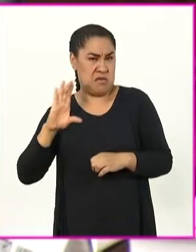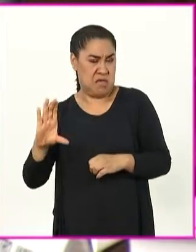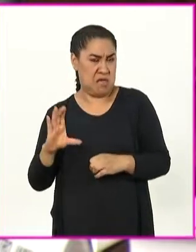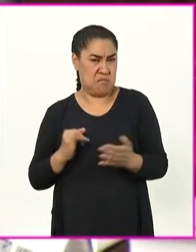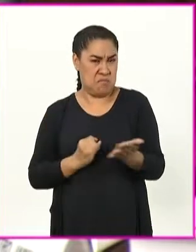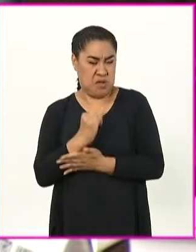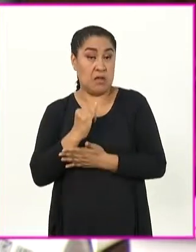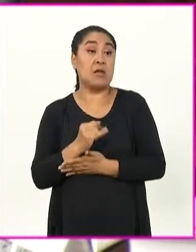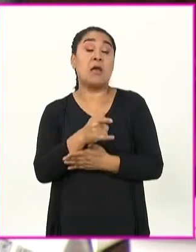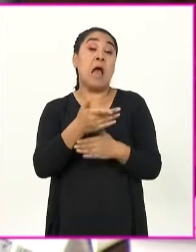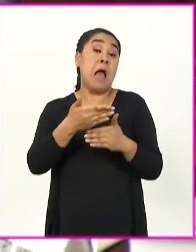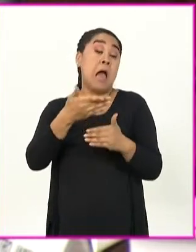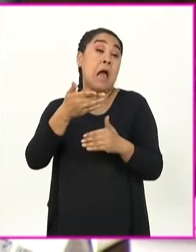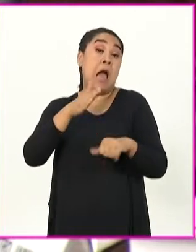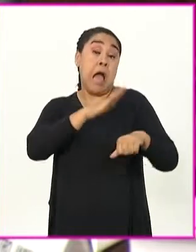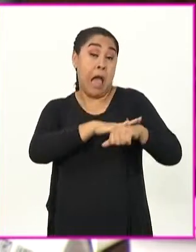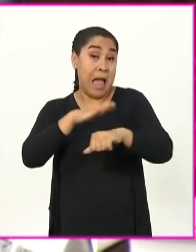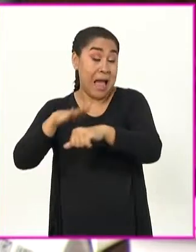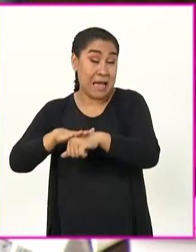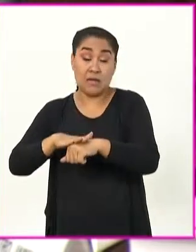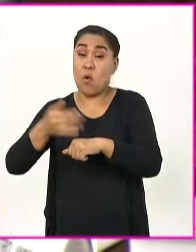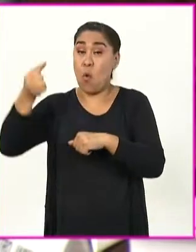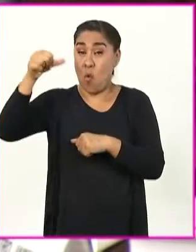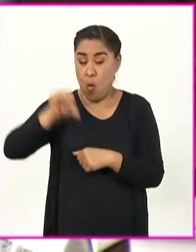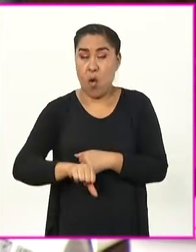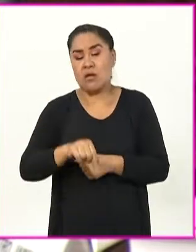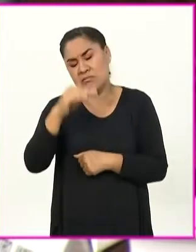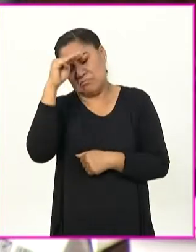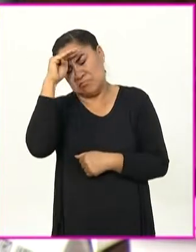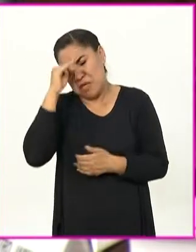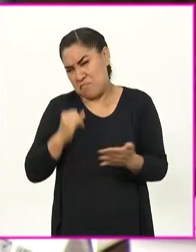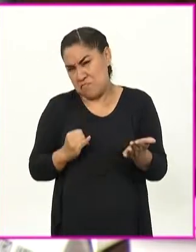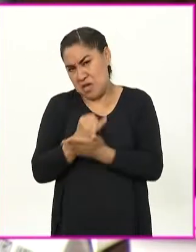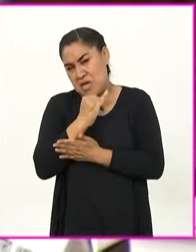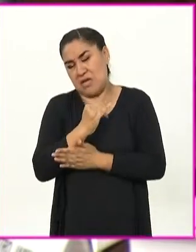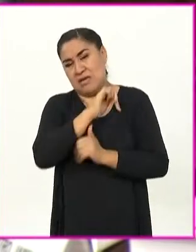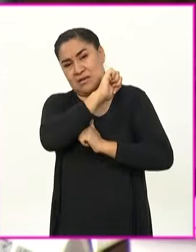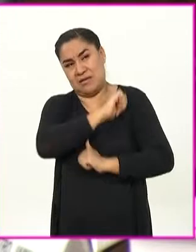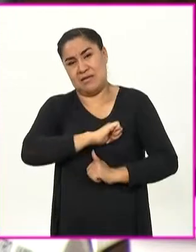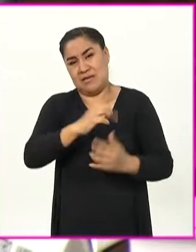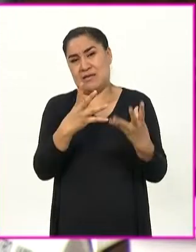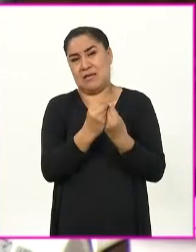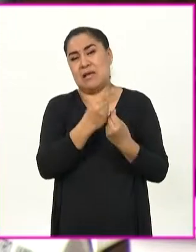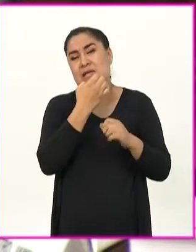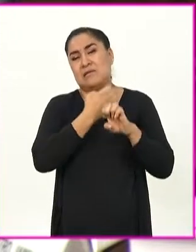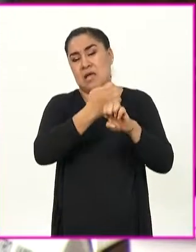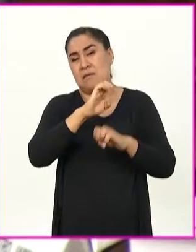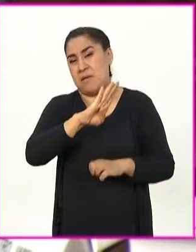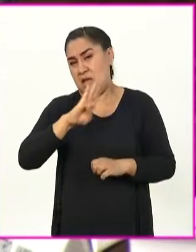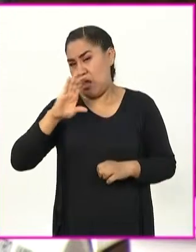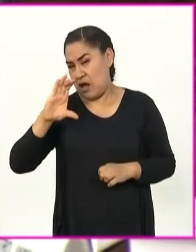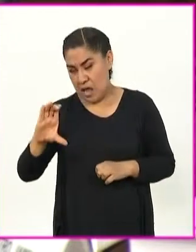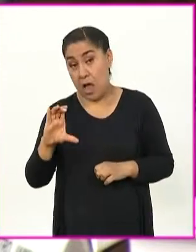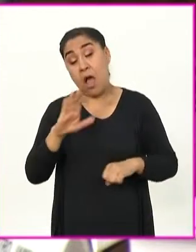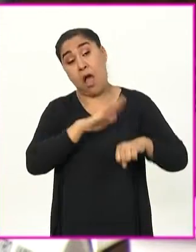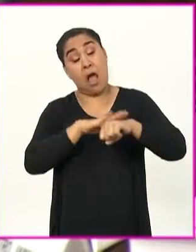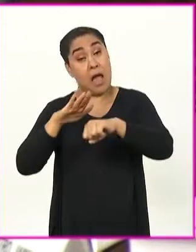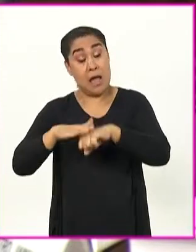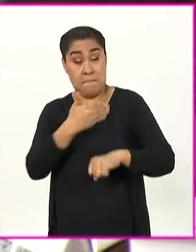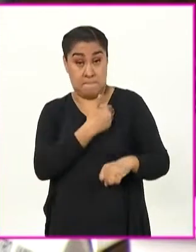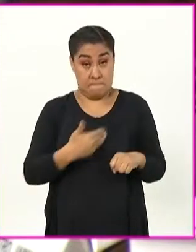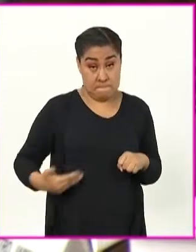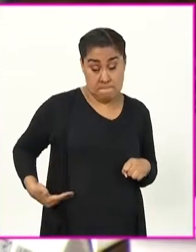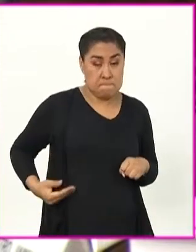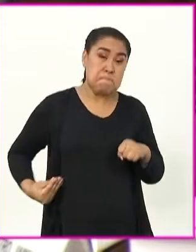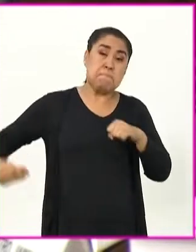el pronunciamiento fue desde un primer momento cuando se toma la decisión por el constituyente permanente del estado de baja california de ampliar un mandato